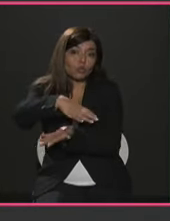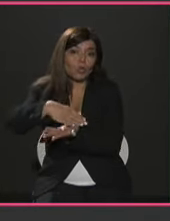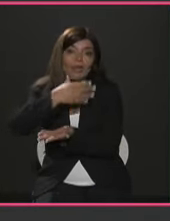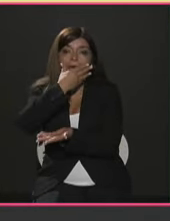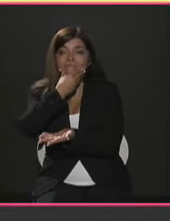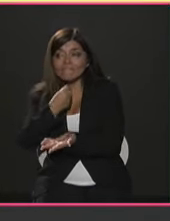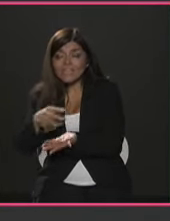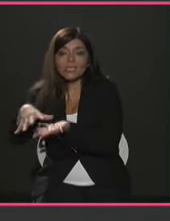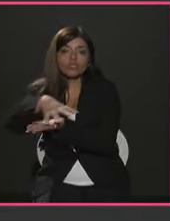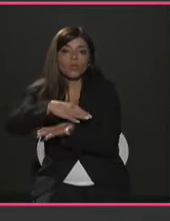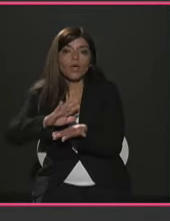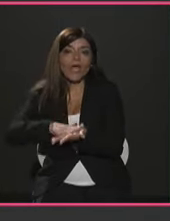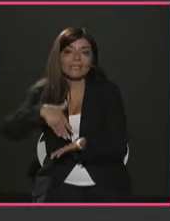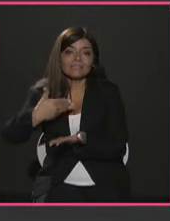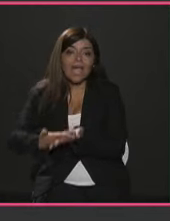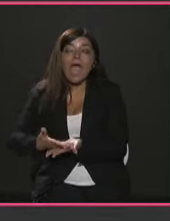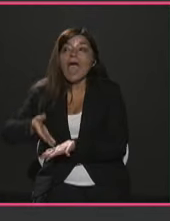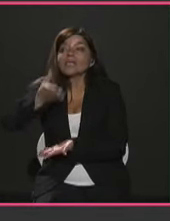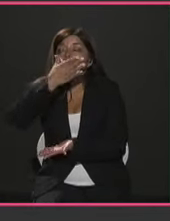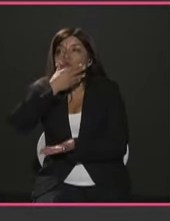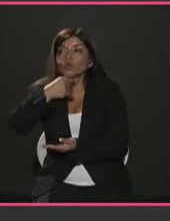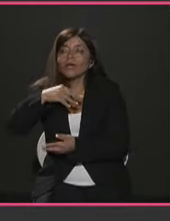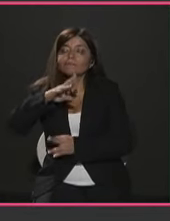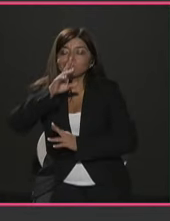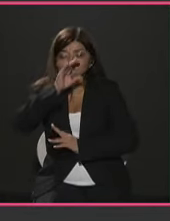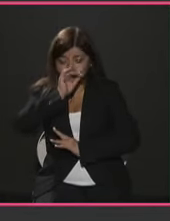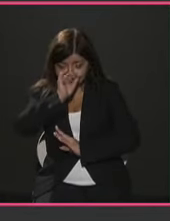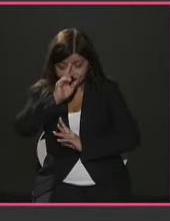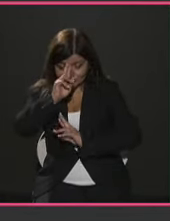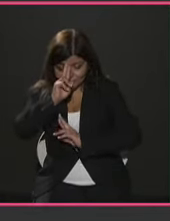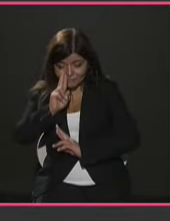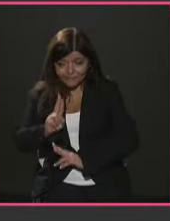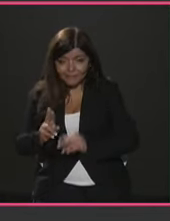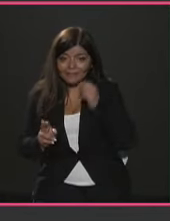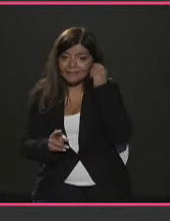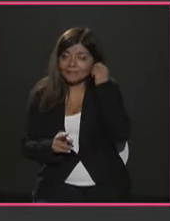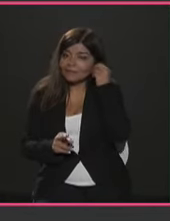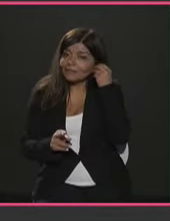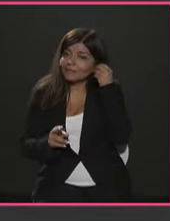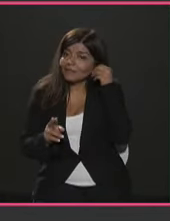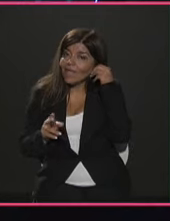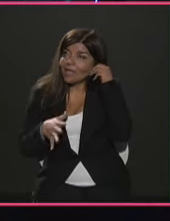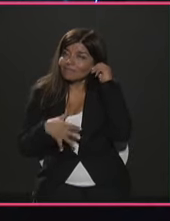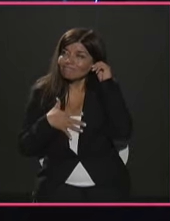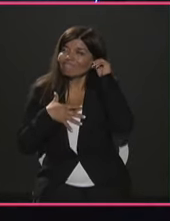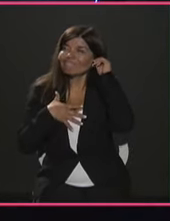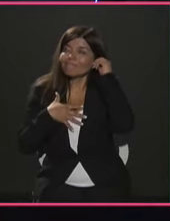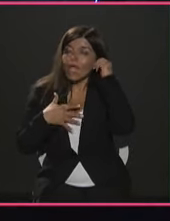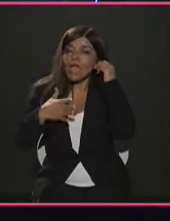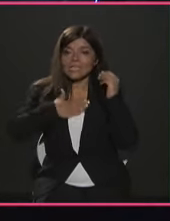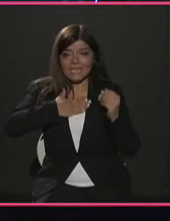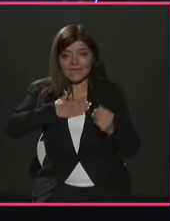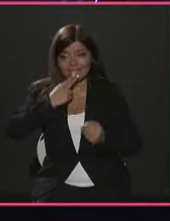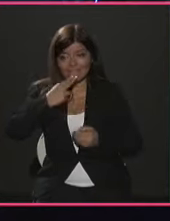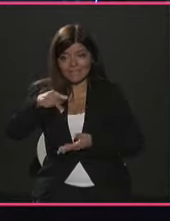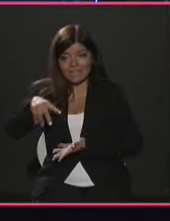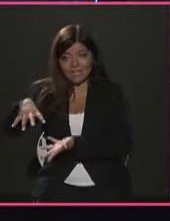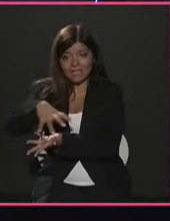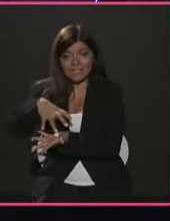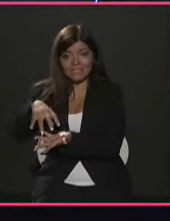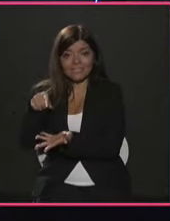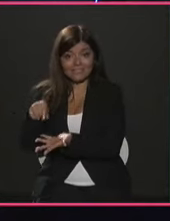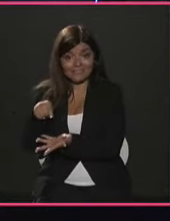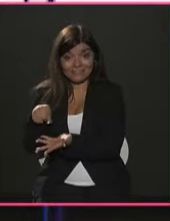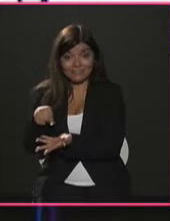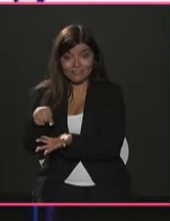ciudades sanas en ciudades resilientes en ciudades que efectivamente nos inspiren para confirmar que vivimos